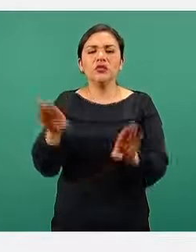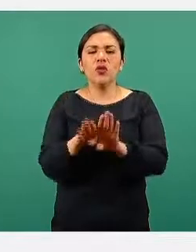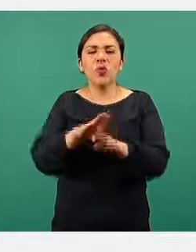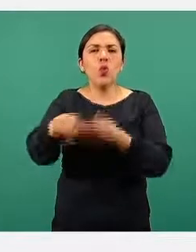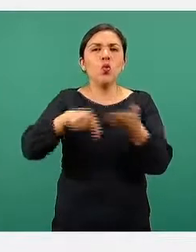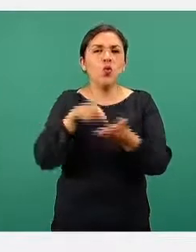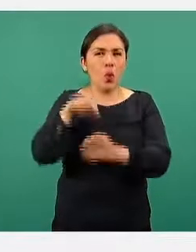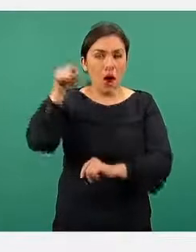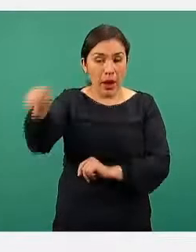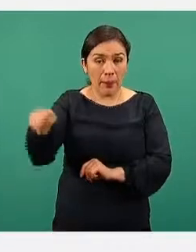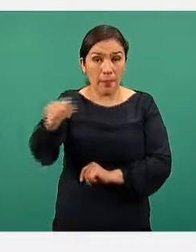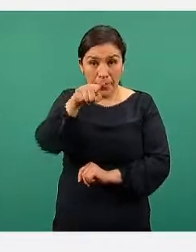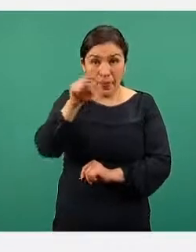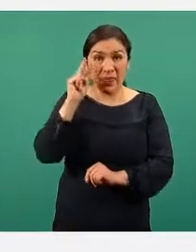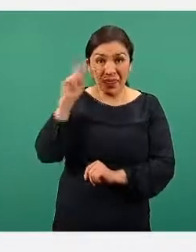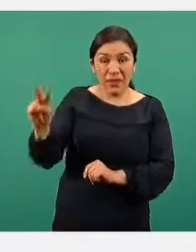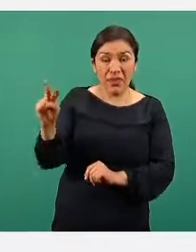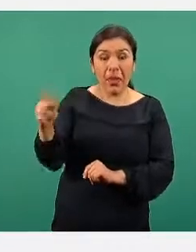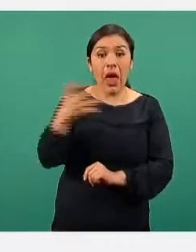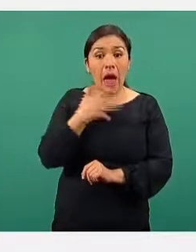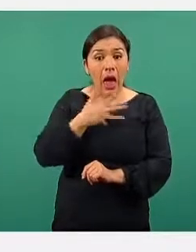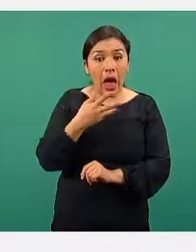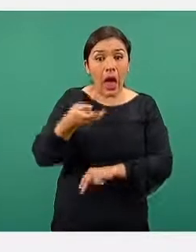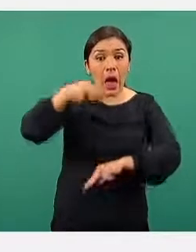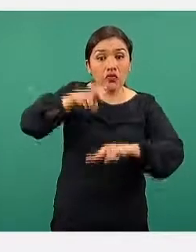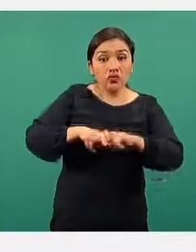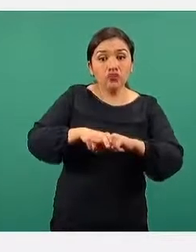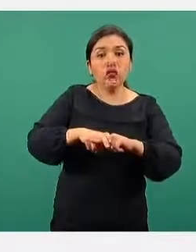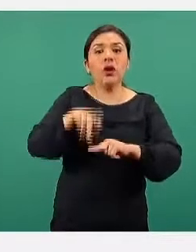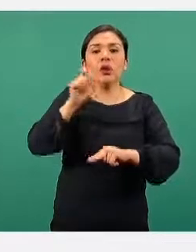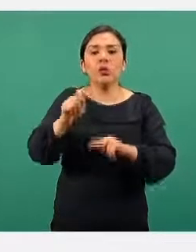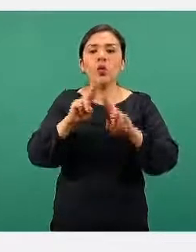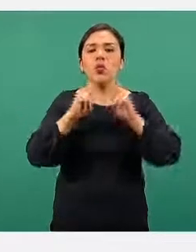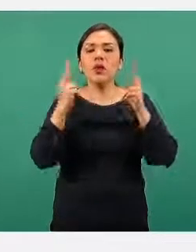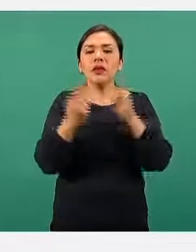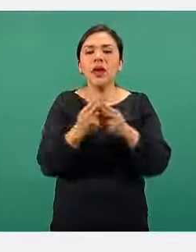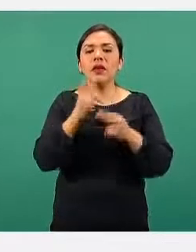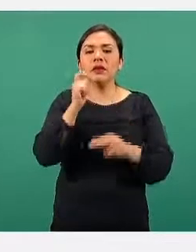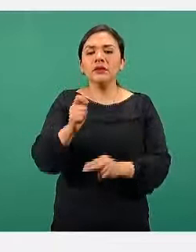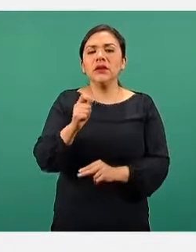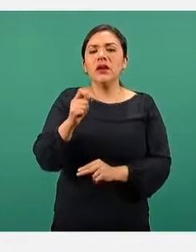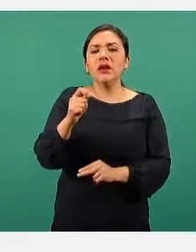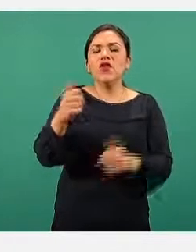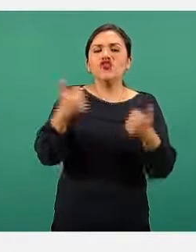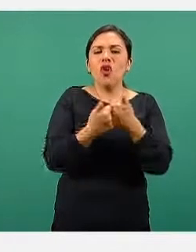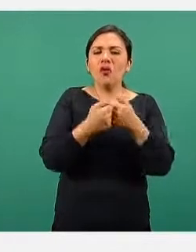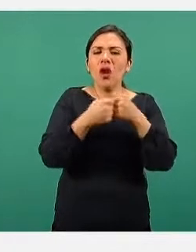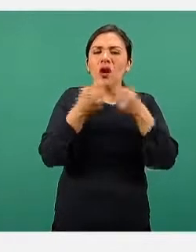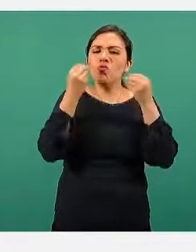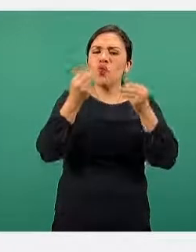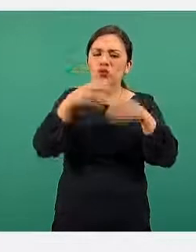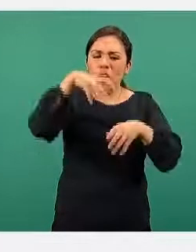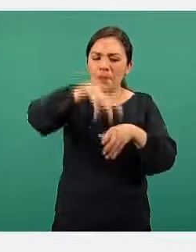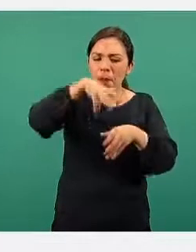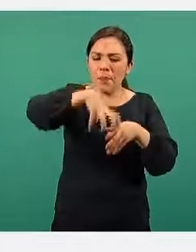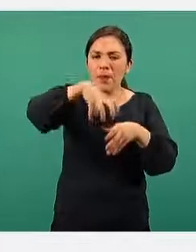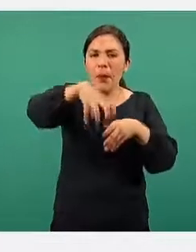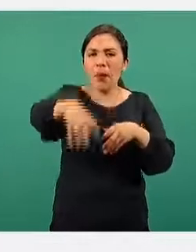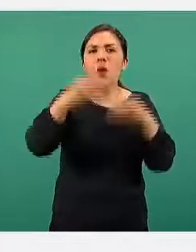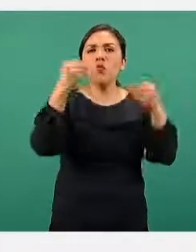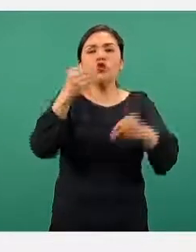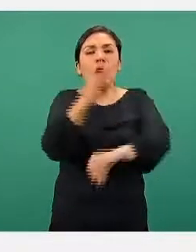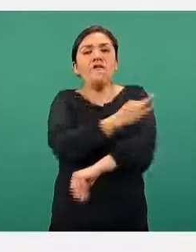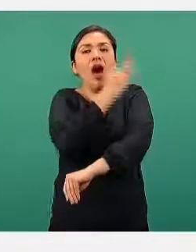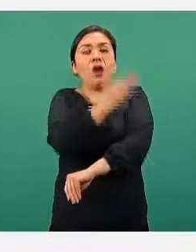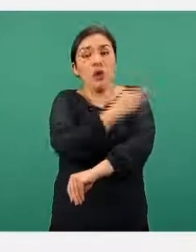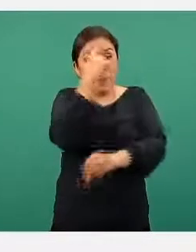este lugar. Y vean ustedes, aquí va una unidad de CESBER cargada de